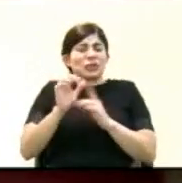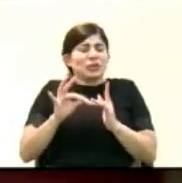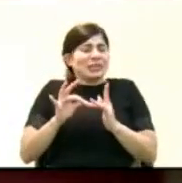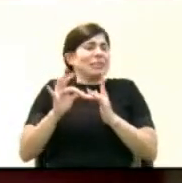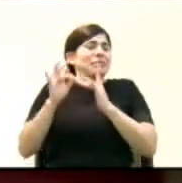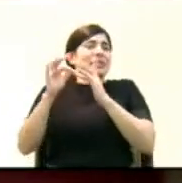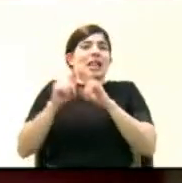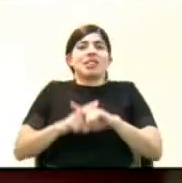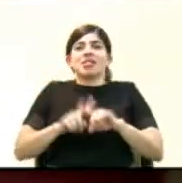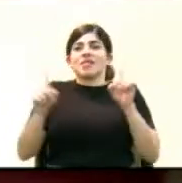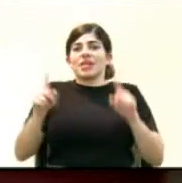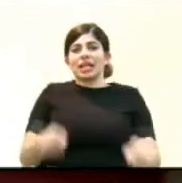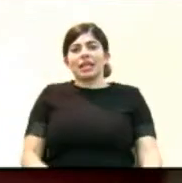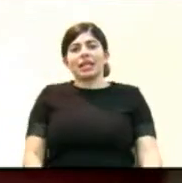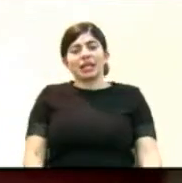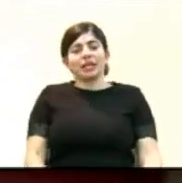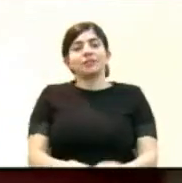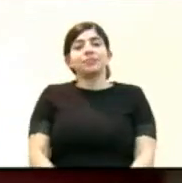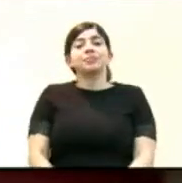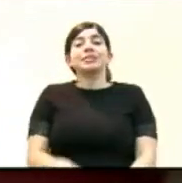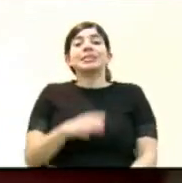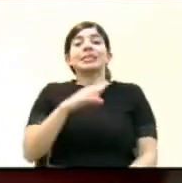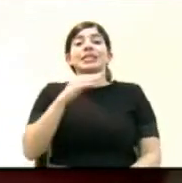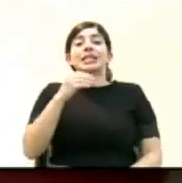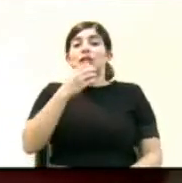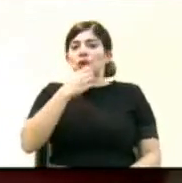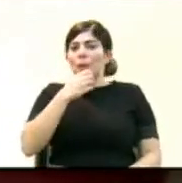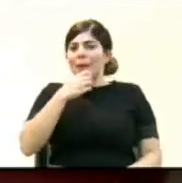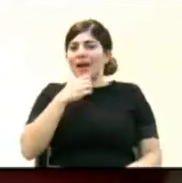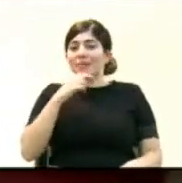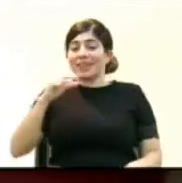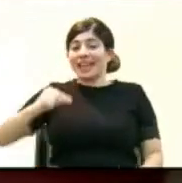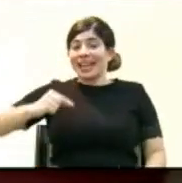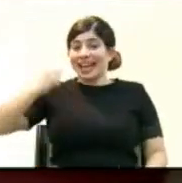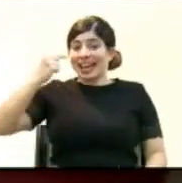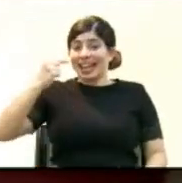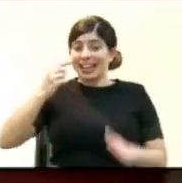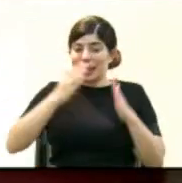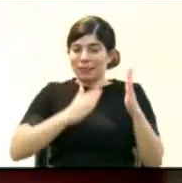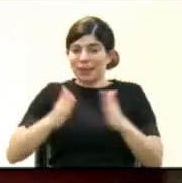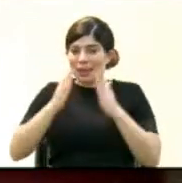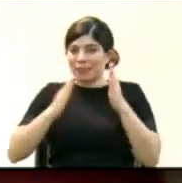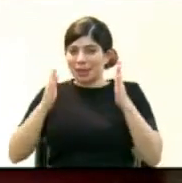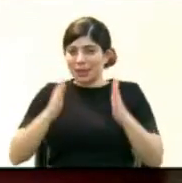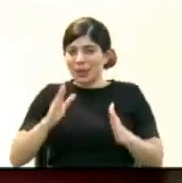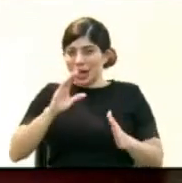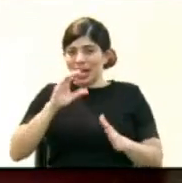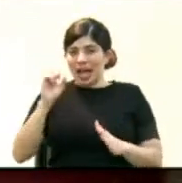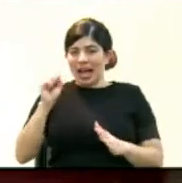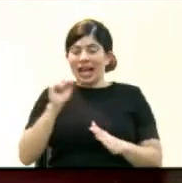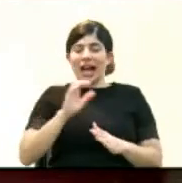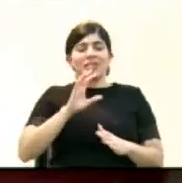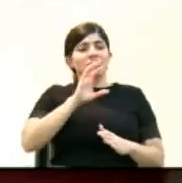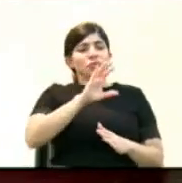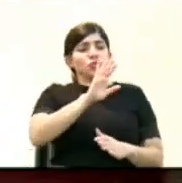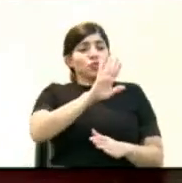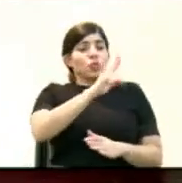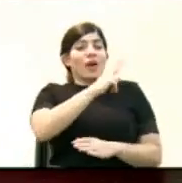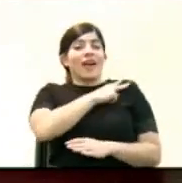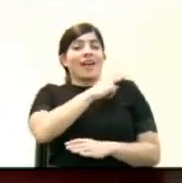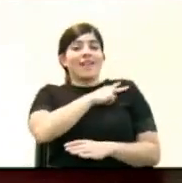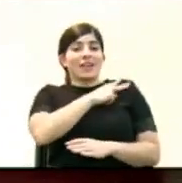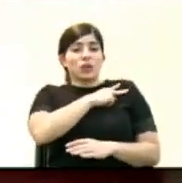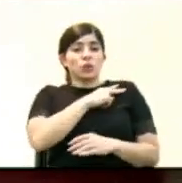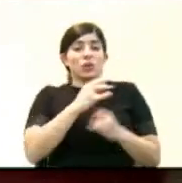particulares como estos? Y don Román, la gerencia de logística de la caja viene sin jefatura titular